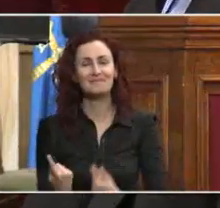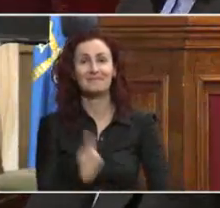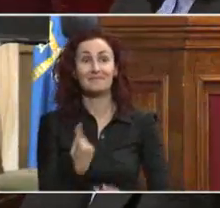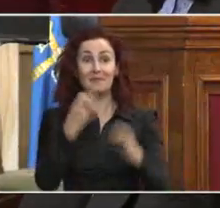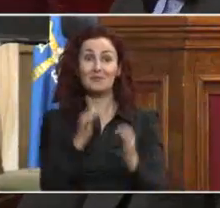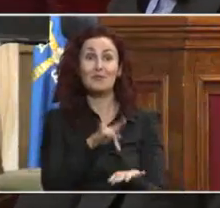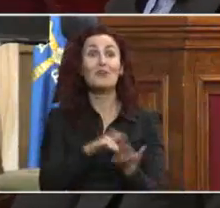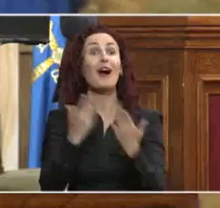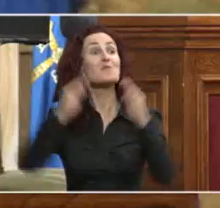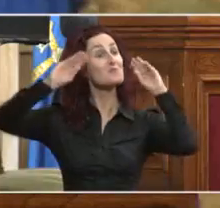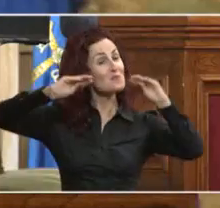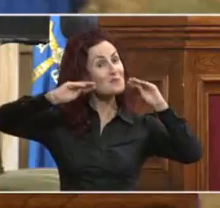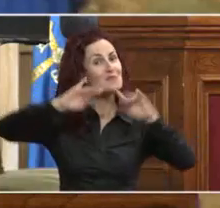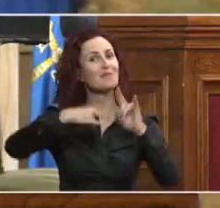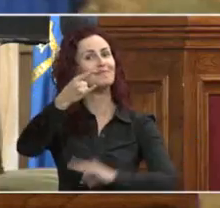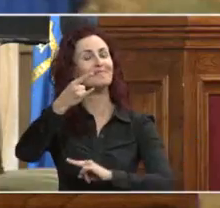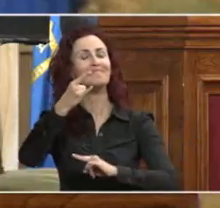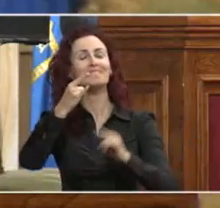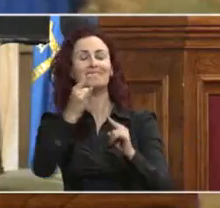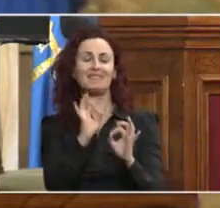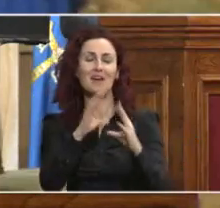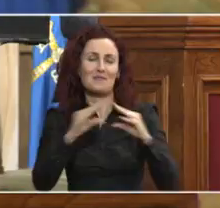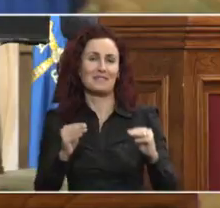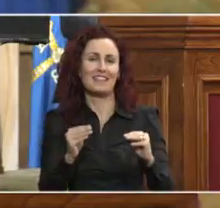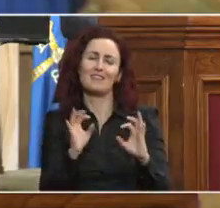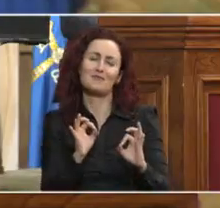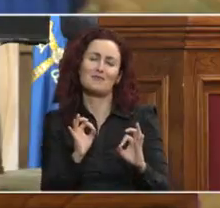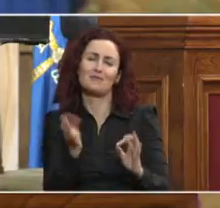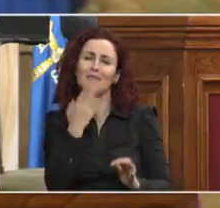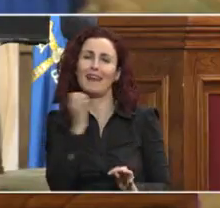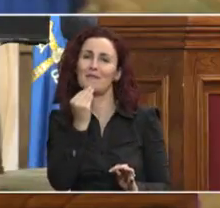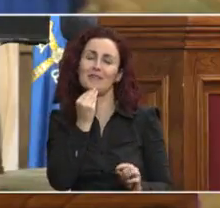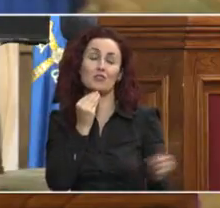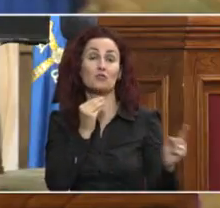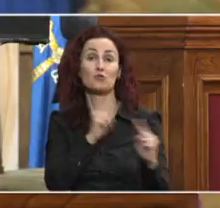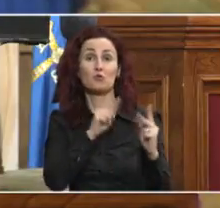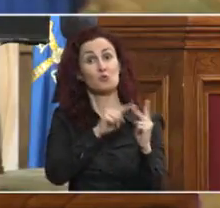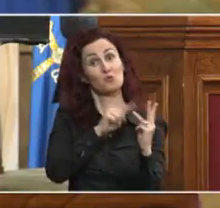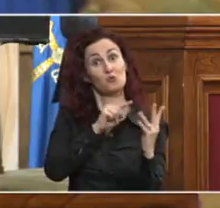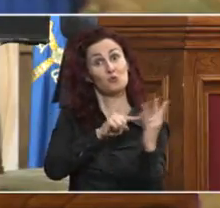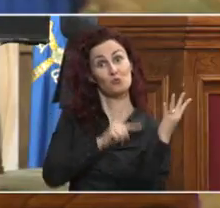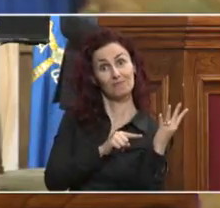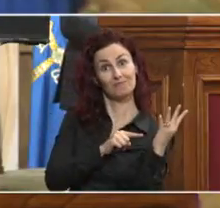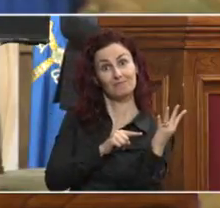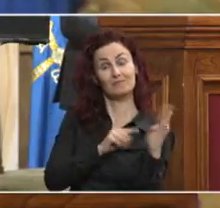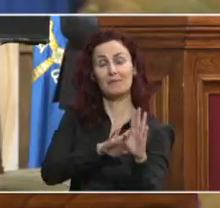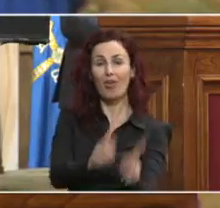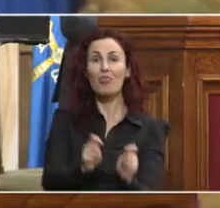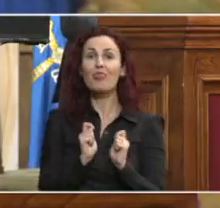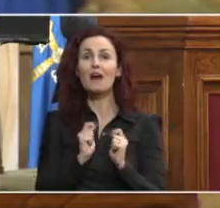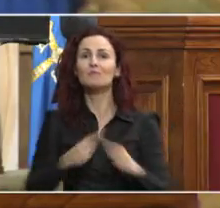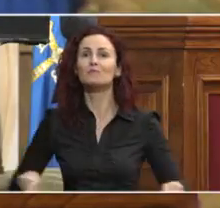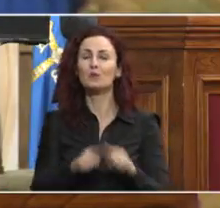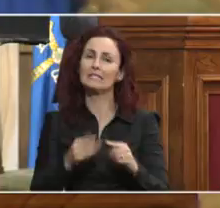extensión universitaria la inapreciable contribución de Johann Sebastian Mastro Piero a la historia de la